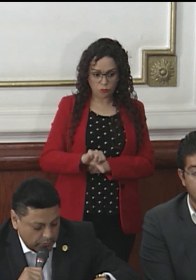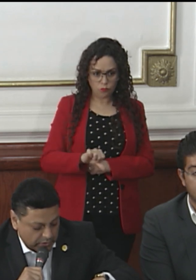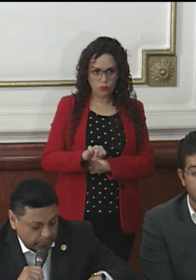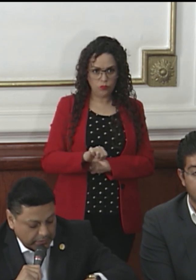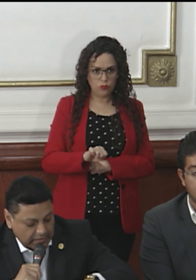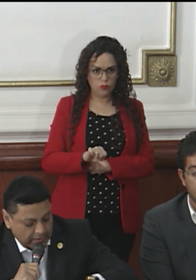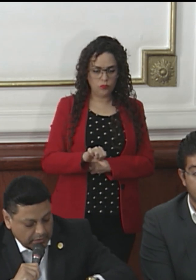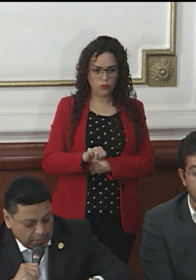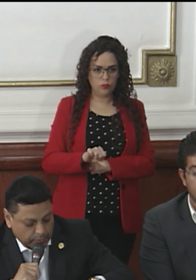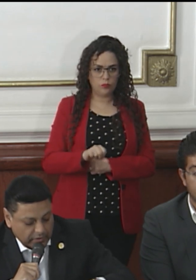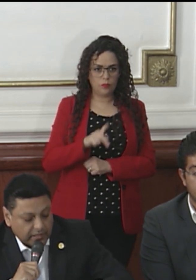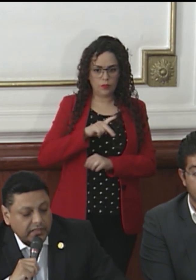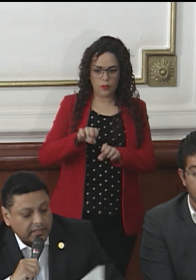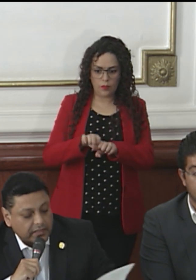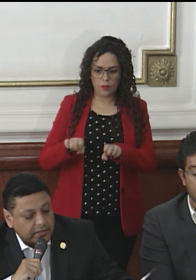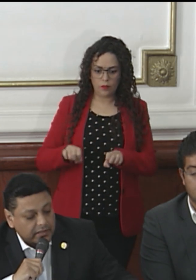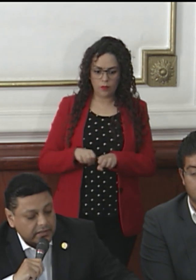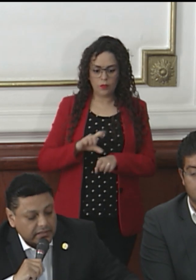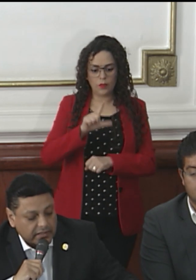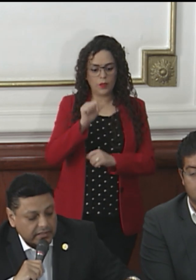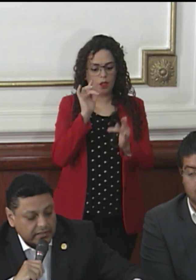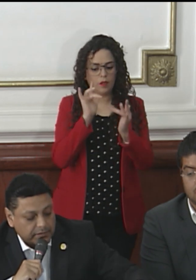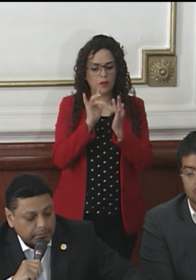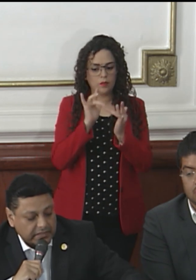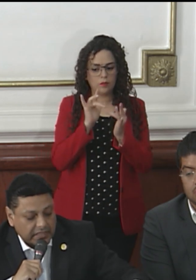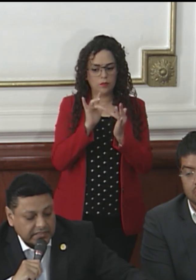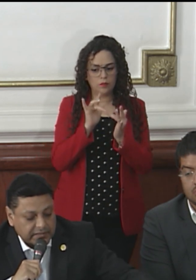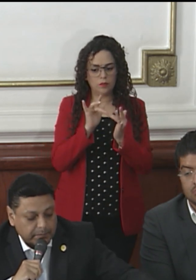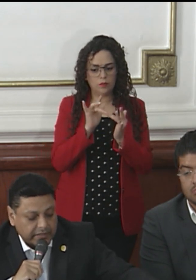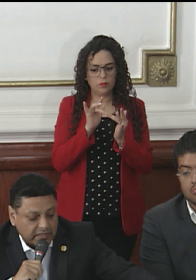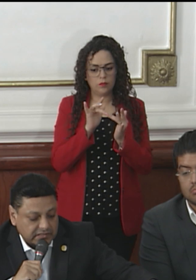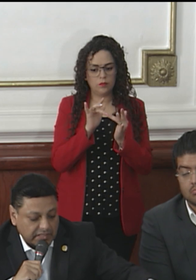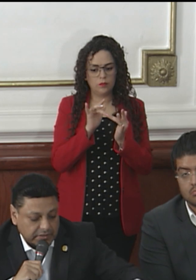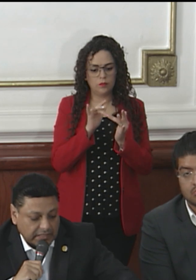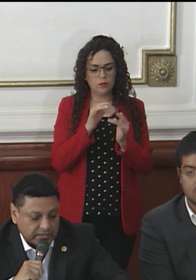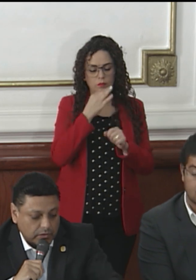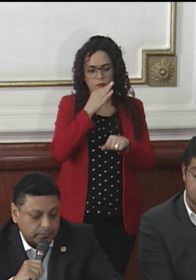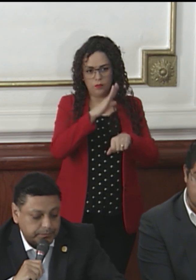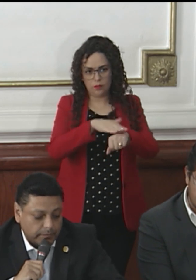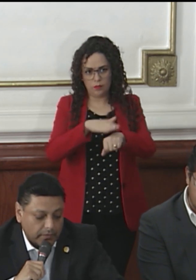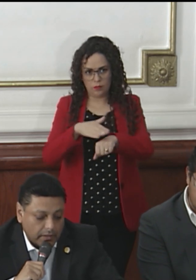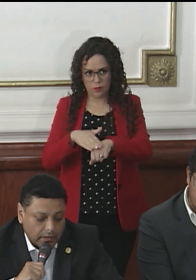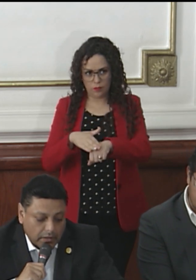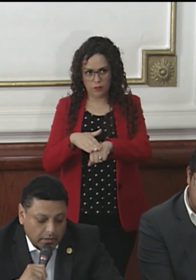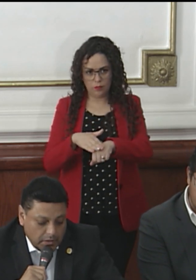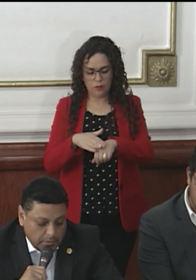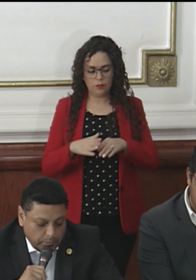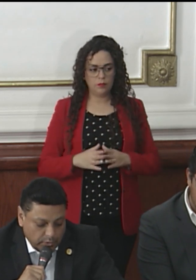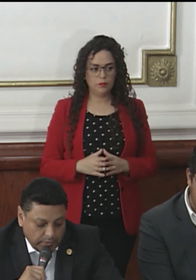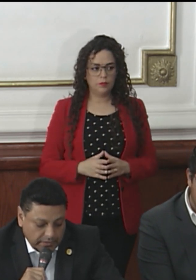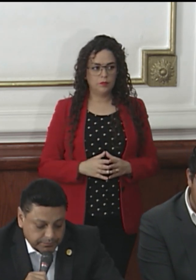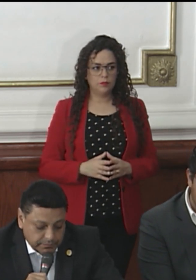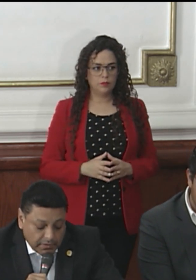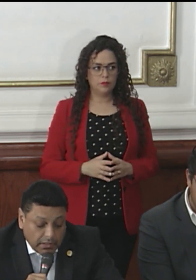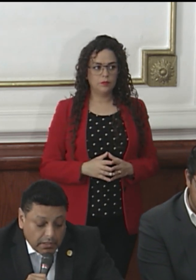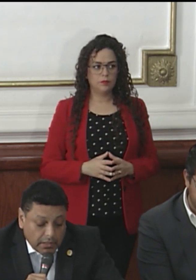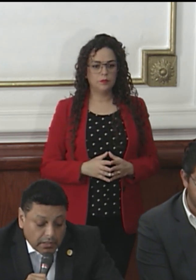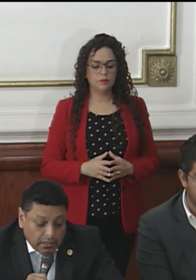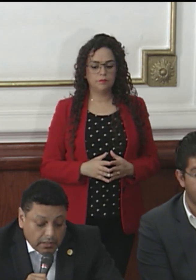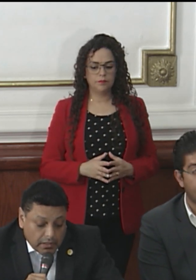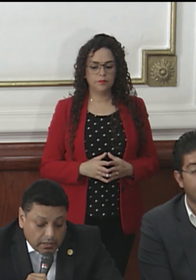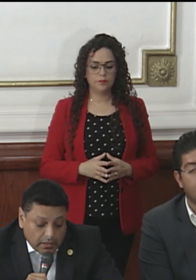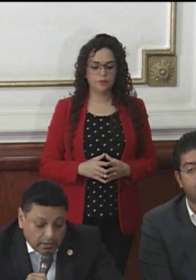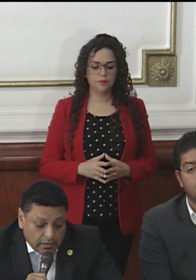de acuerdo para poder invitarles y mandarles la invitación. Muy bien.